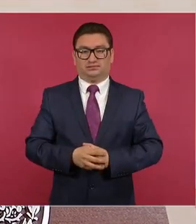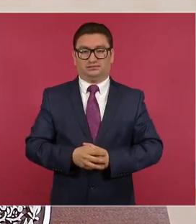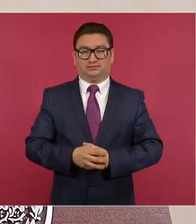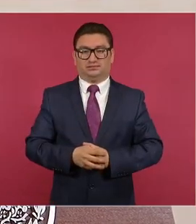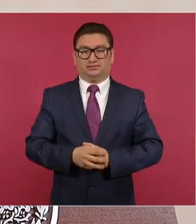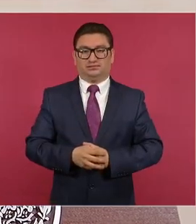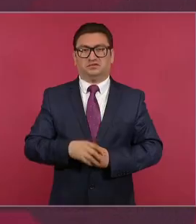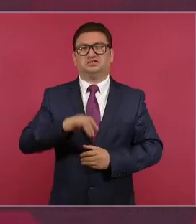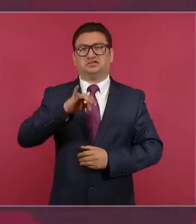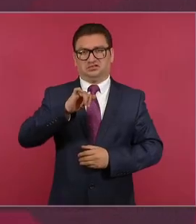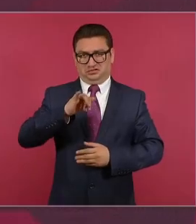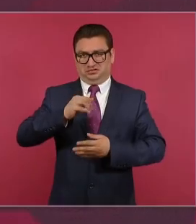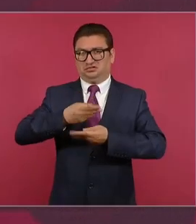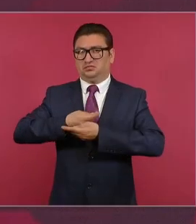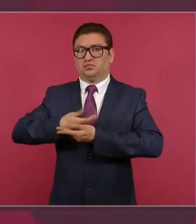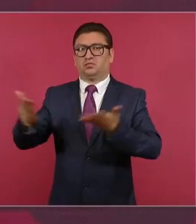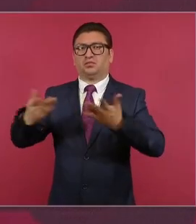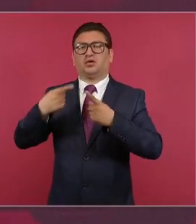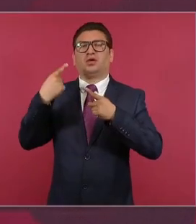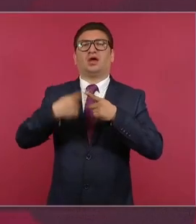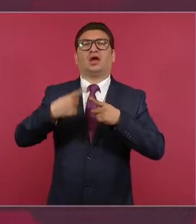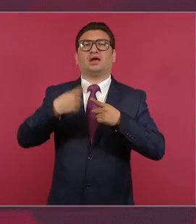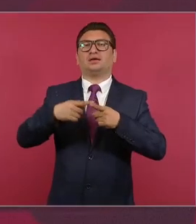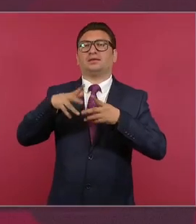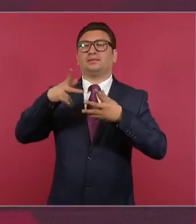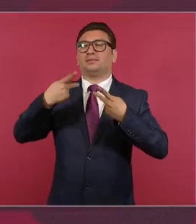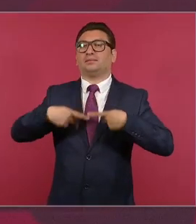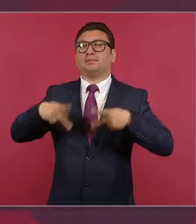y sí repartimos, pero al pueblo.